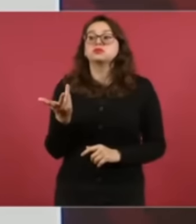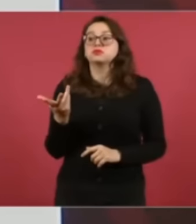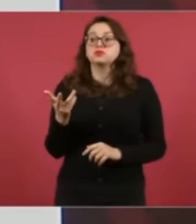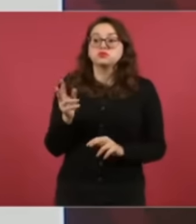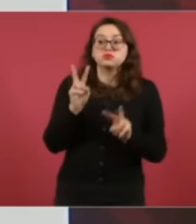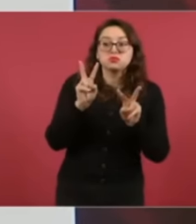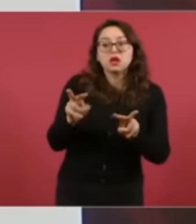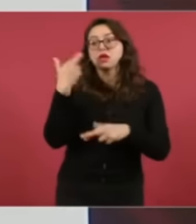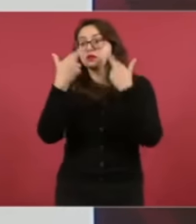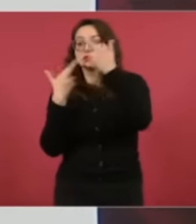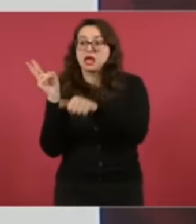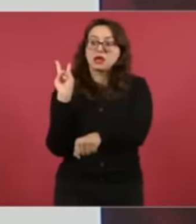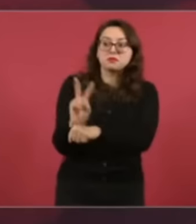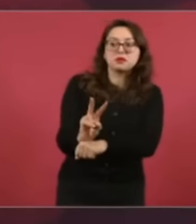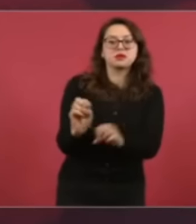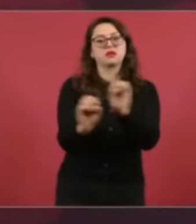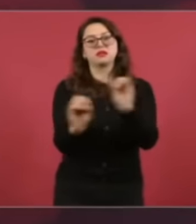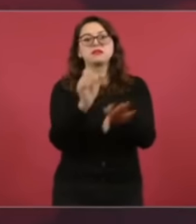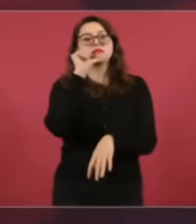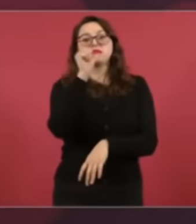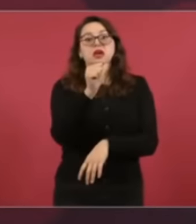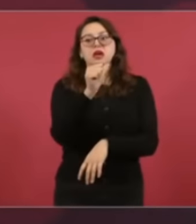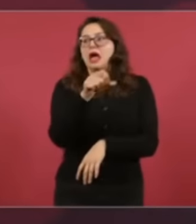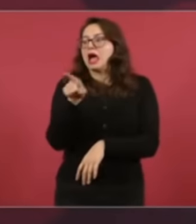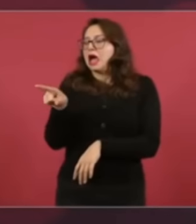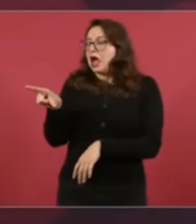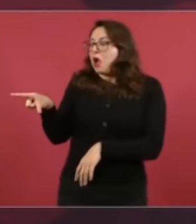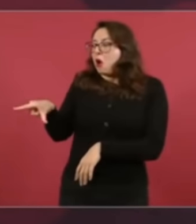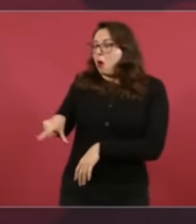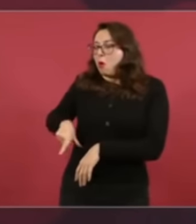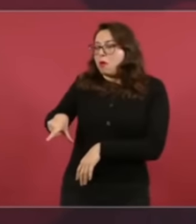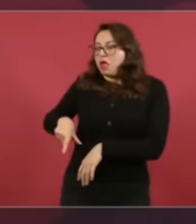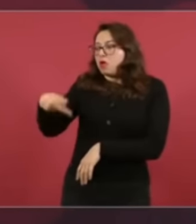más es mexicana que apenas está